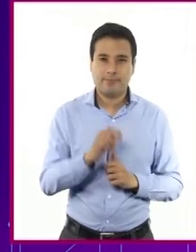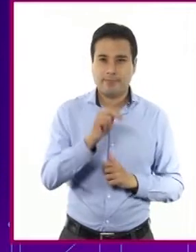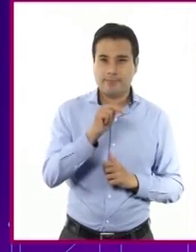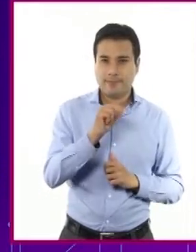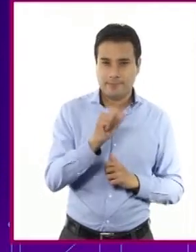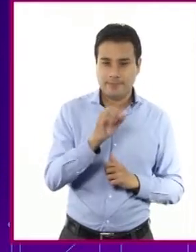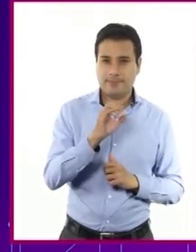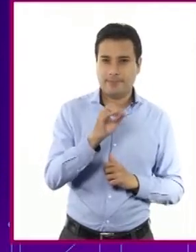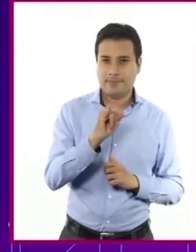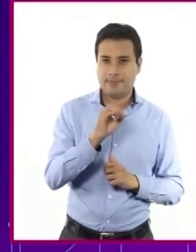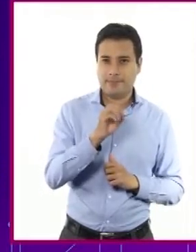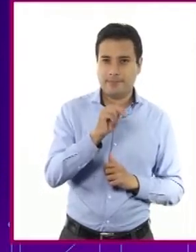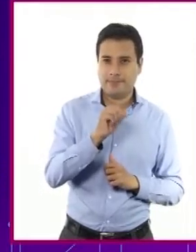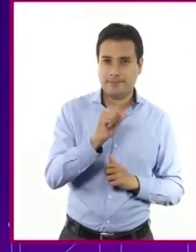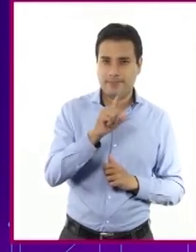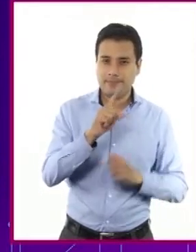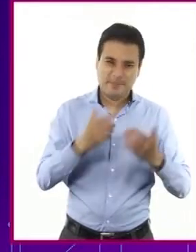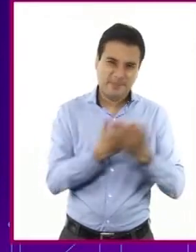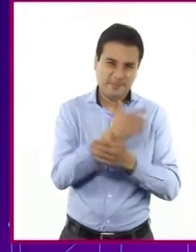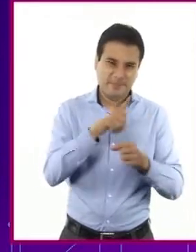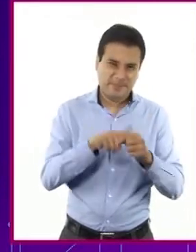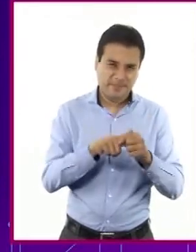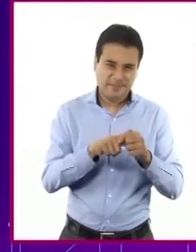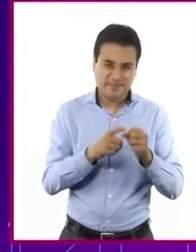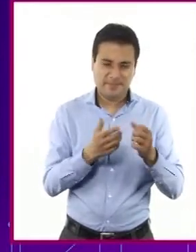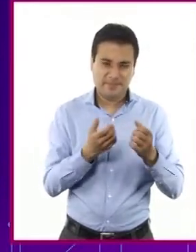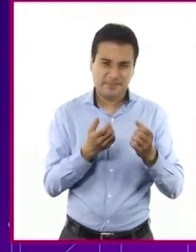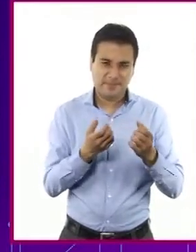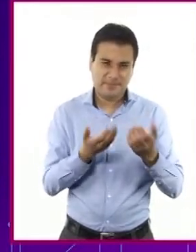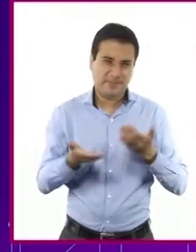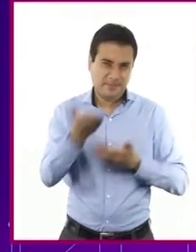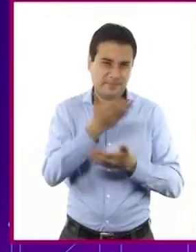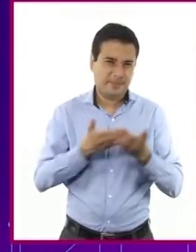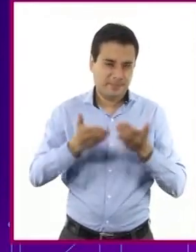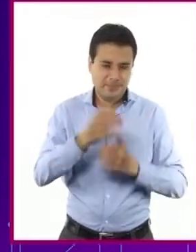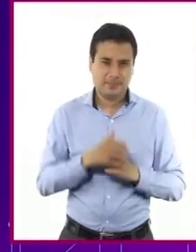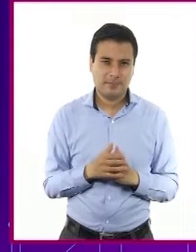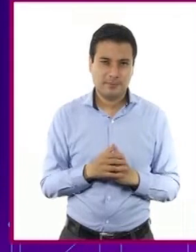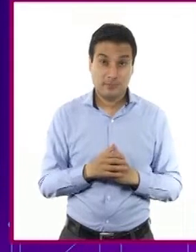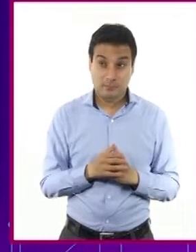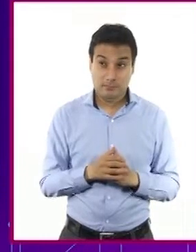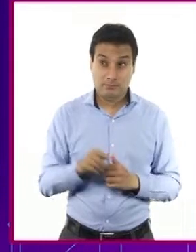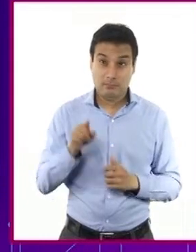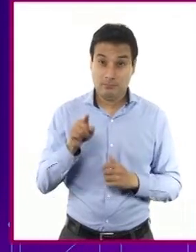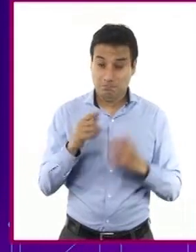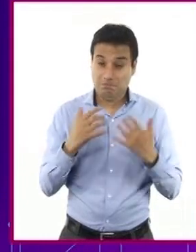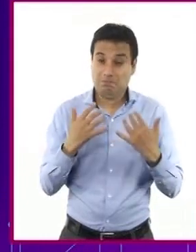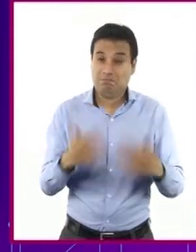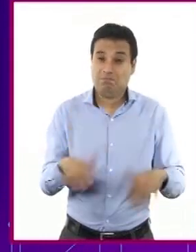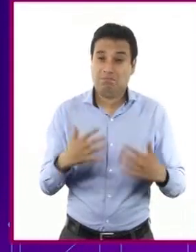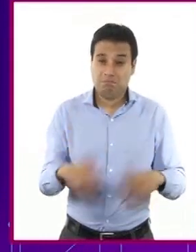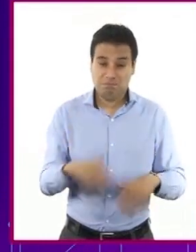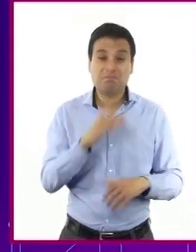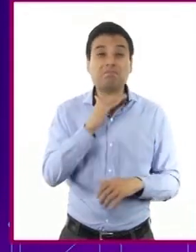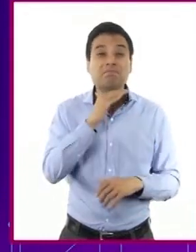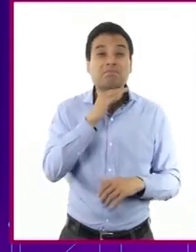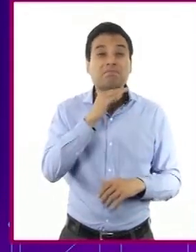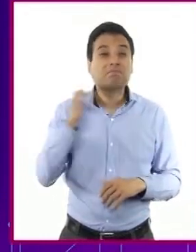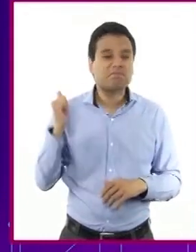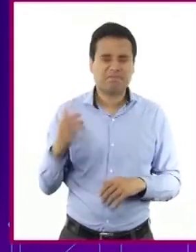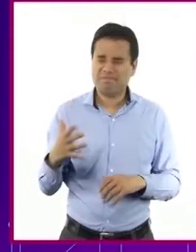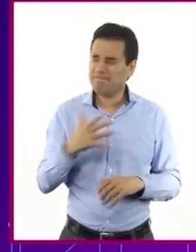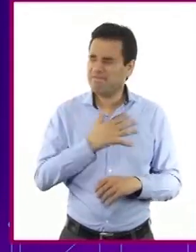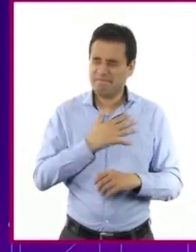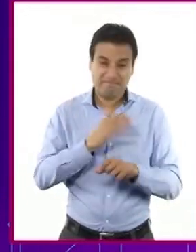Nacional Socialista, que de socialista no tenía nada, pero que sí tenía mucho de nacionalista.